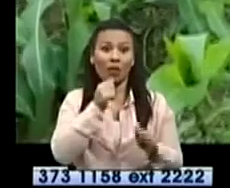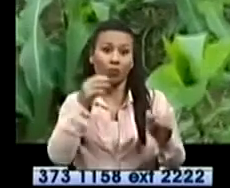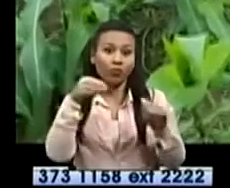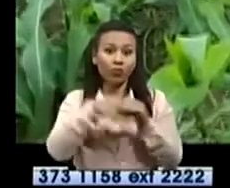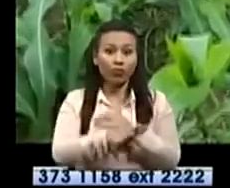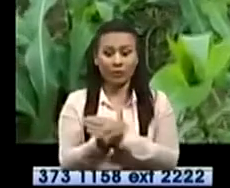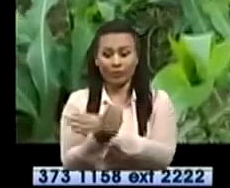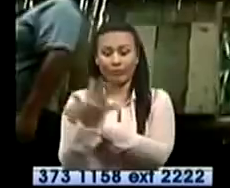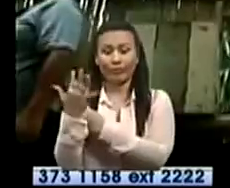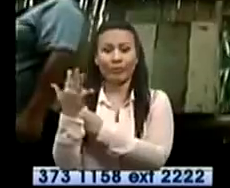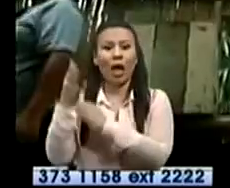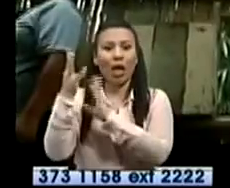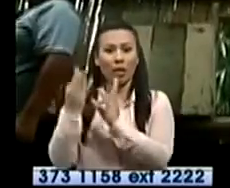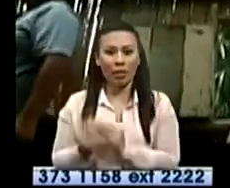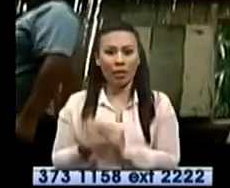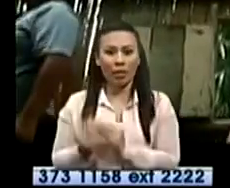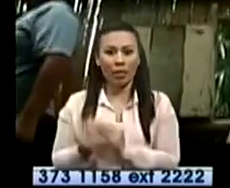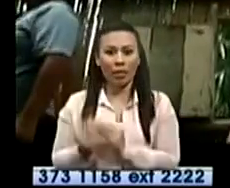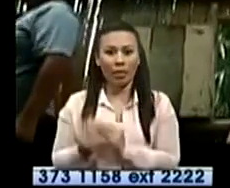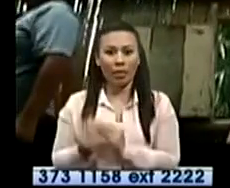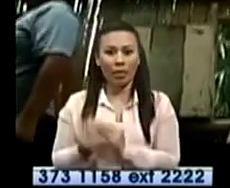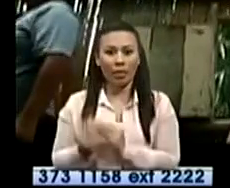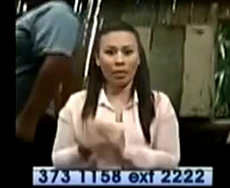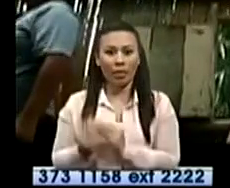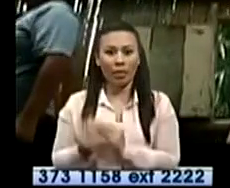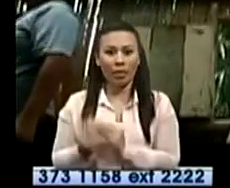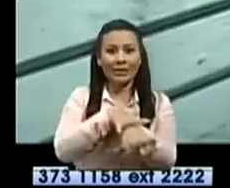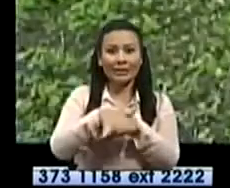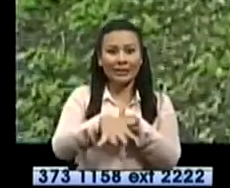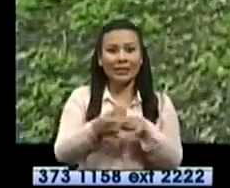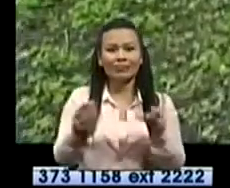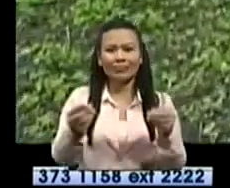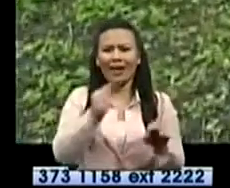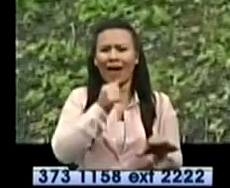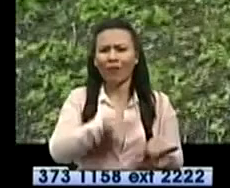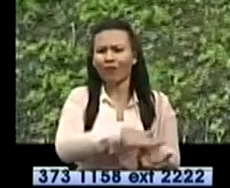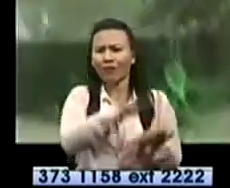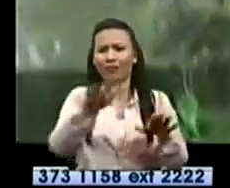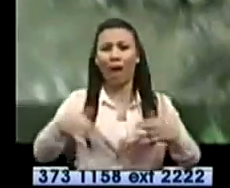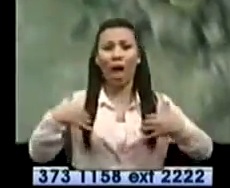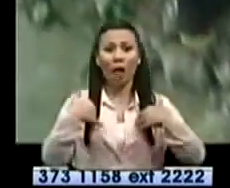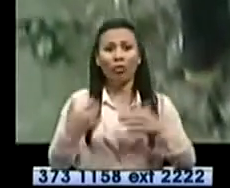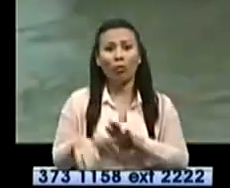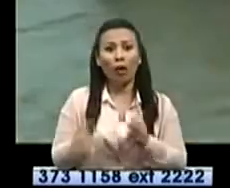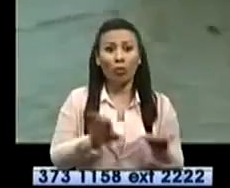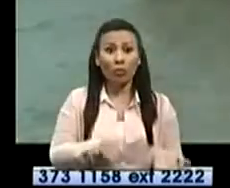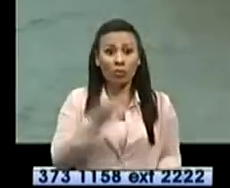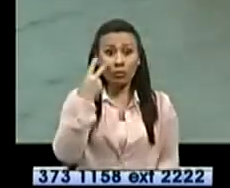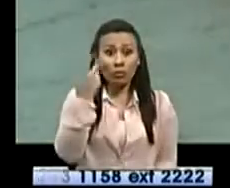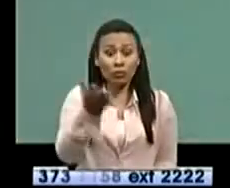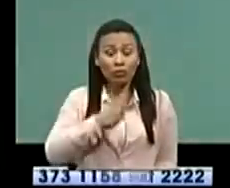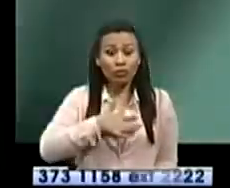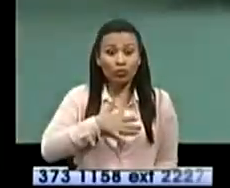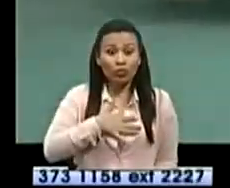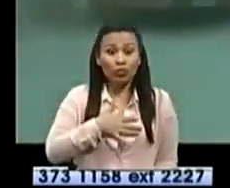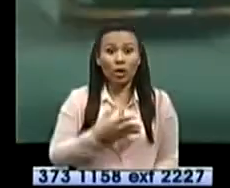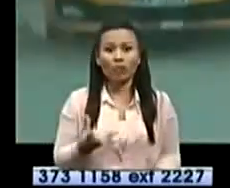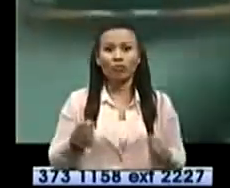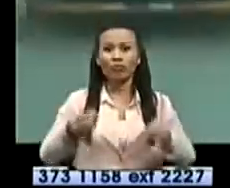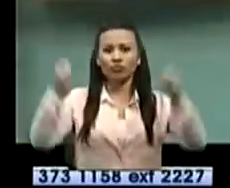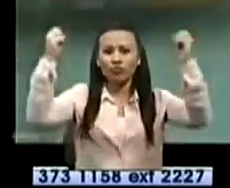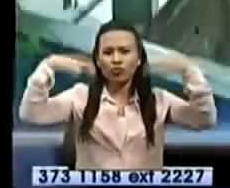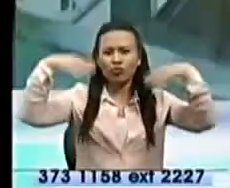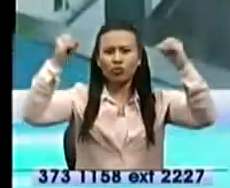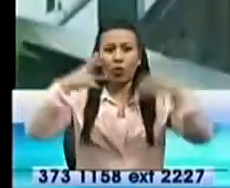caídos, viviendas sin techos, ríos desbordados y hasta animales muertos fue el resultado de un fuerte aguacero que duró casi